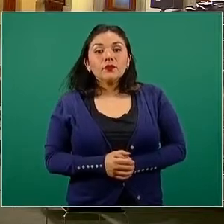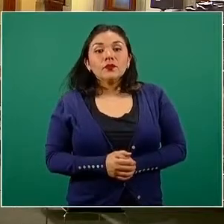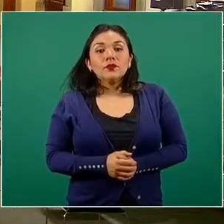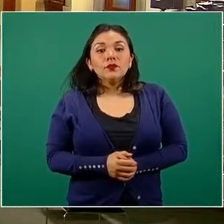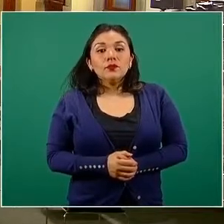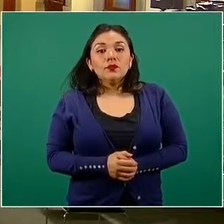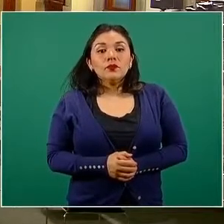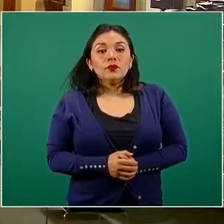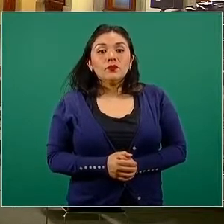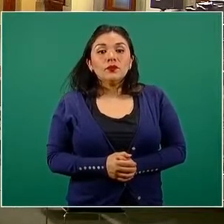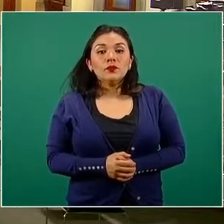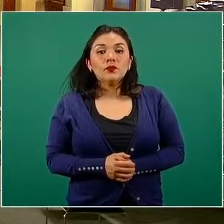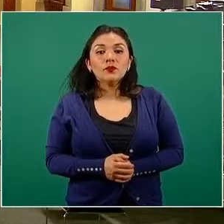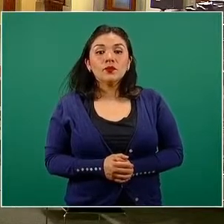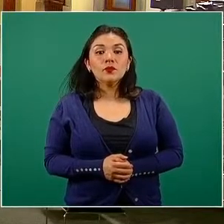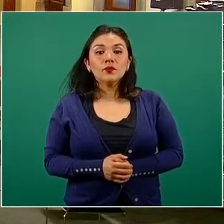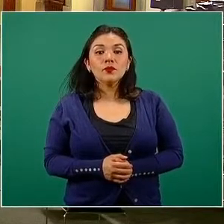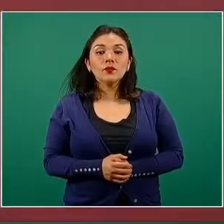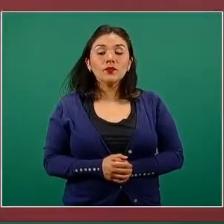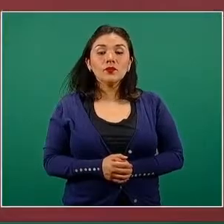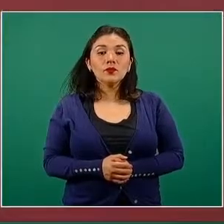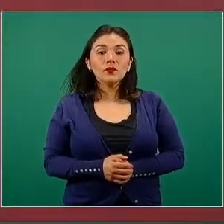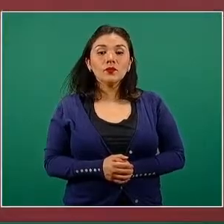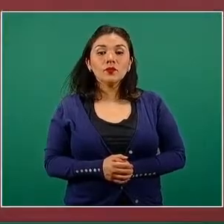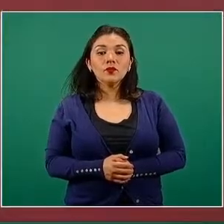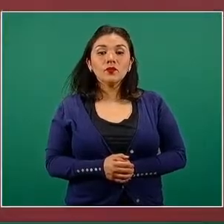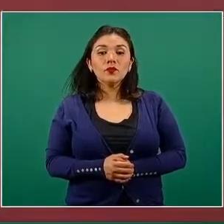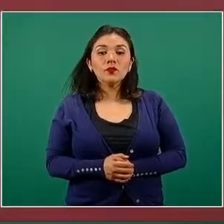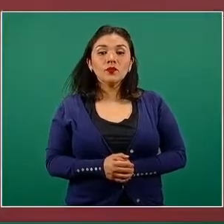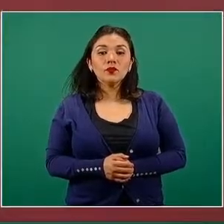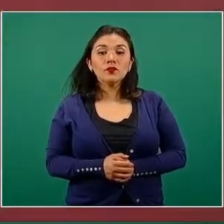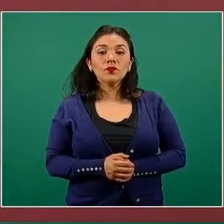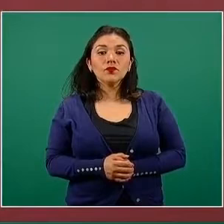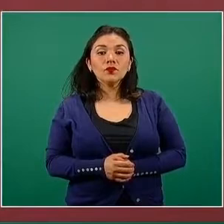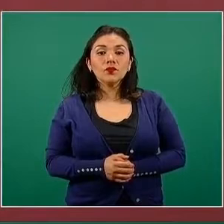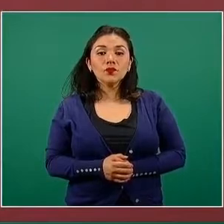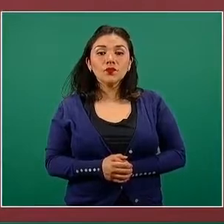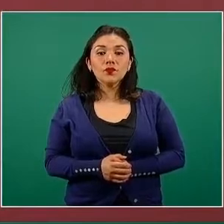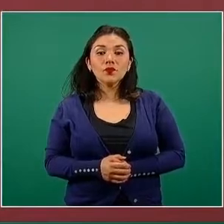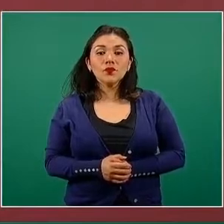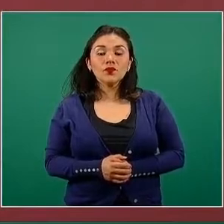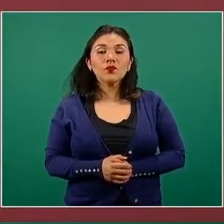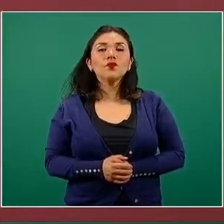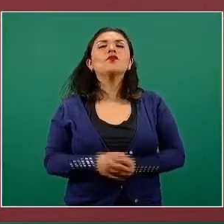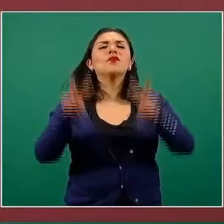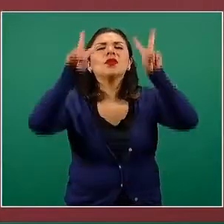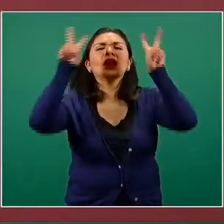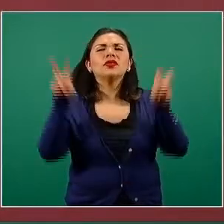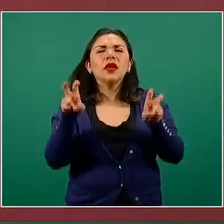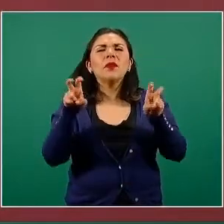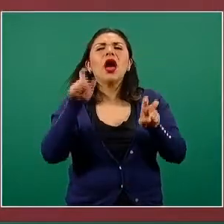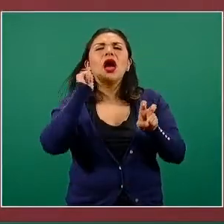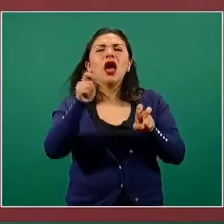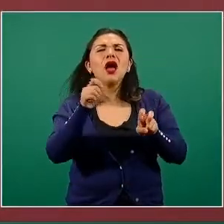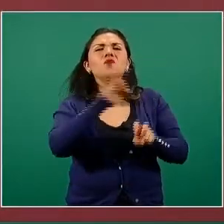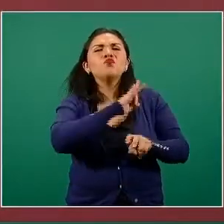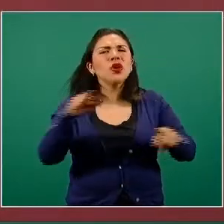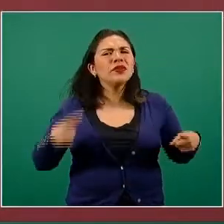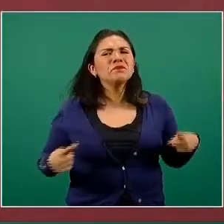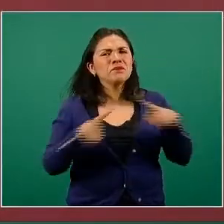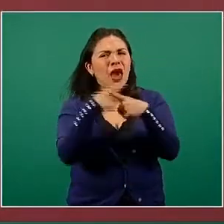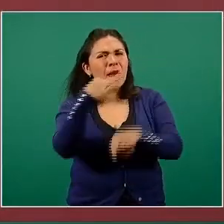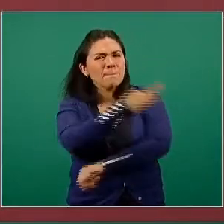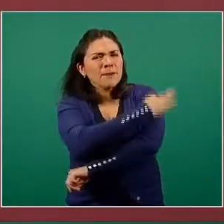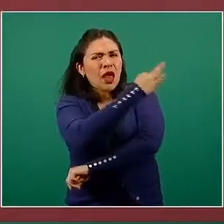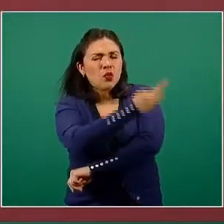Respecto a los eventos supuestamente asociados a vacunación e inmunización, que es muy importante que de manera muy transparente y muy clara, muy abierta,